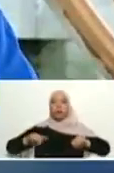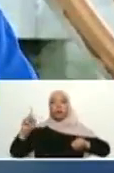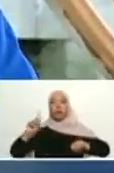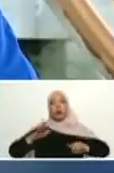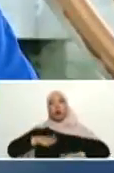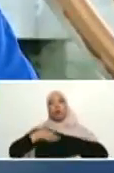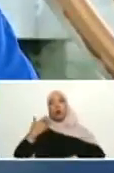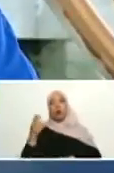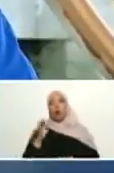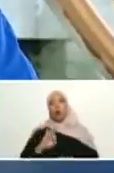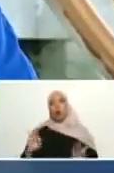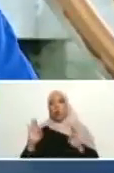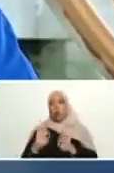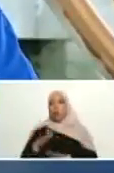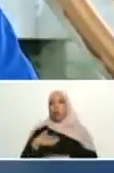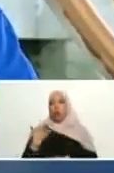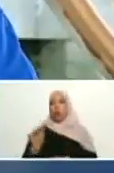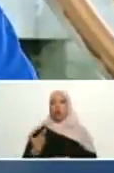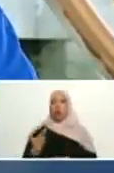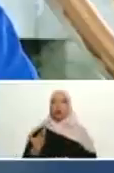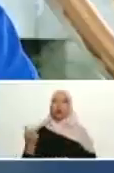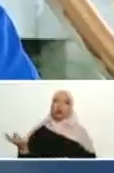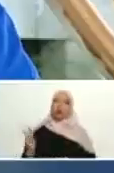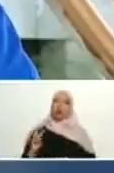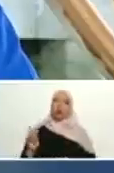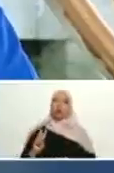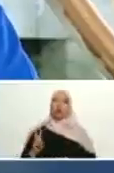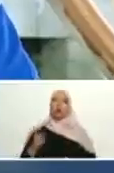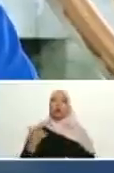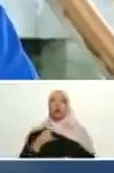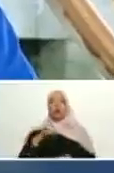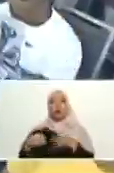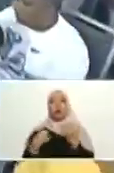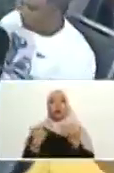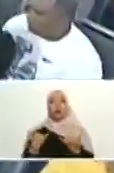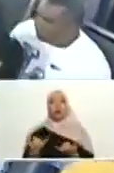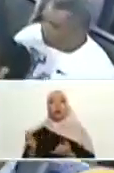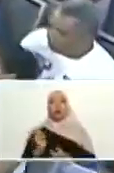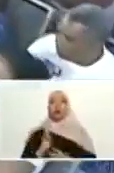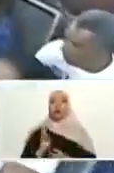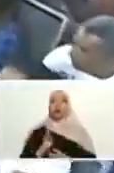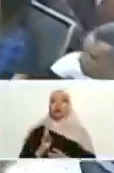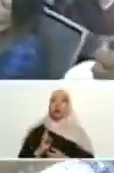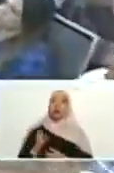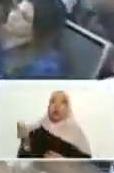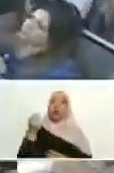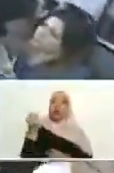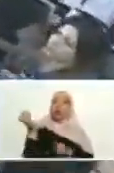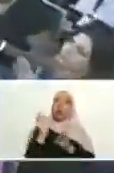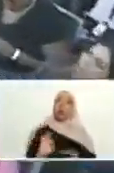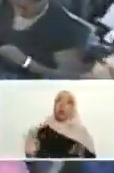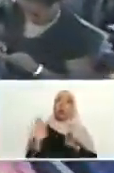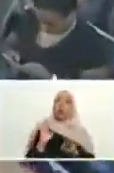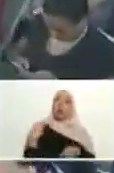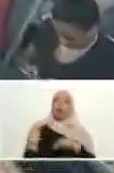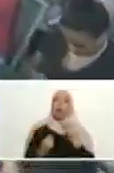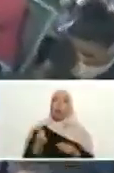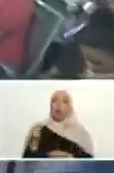podido ni podrán con Venezuela. Los venezolanos lo que vamos es pa'lante, y más nada, lo que vamos